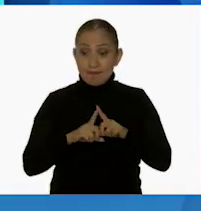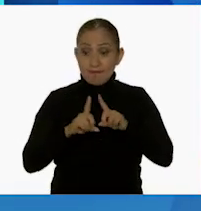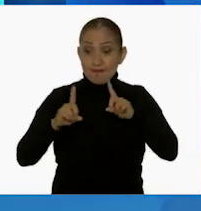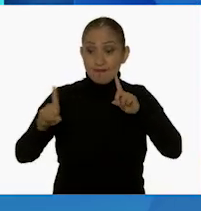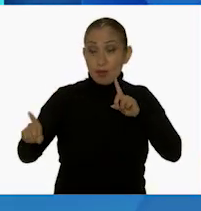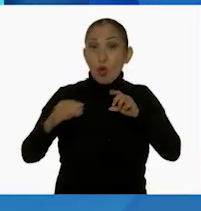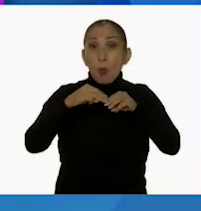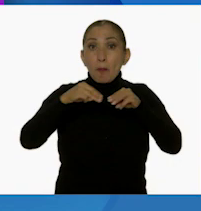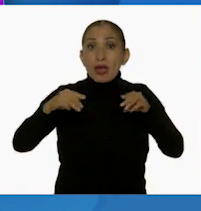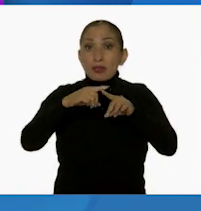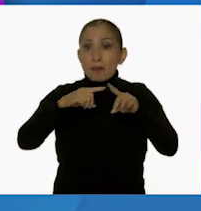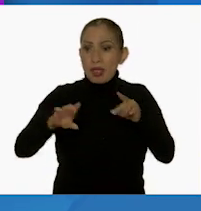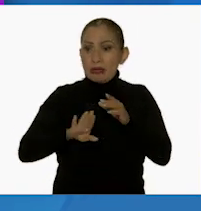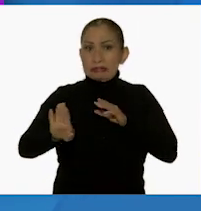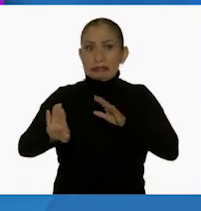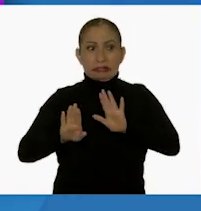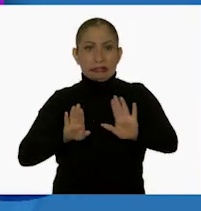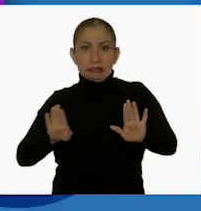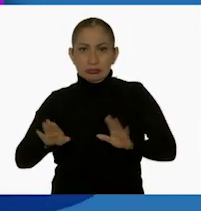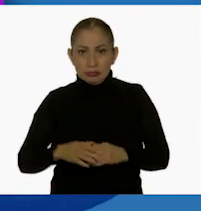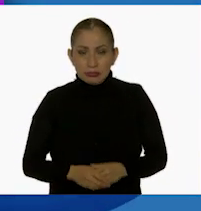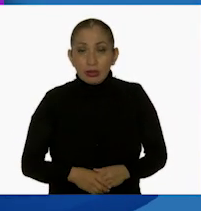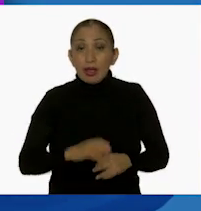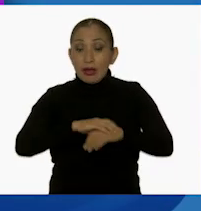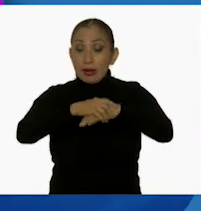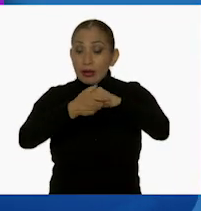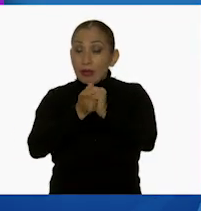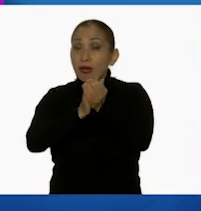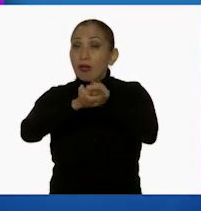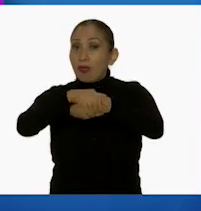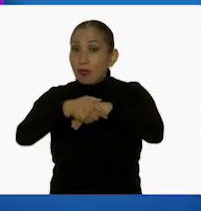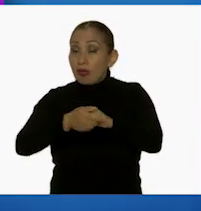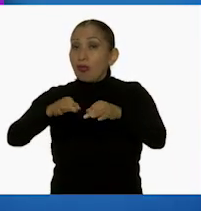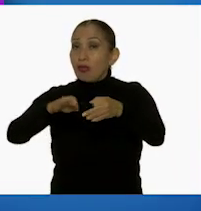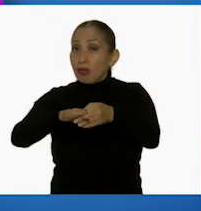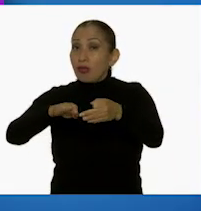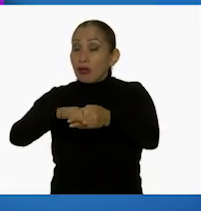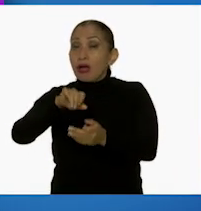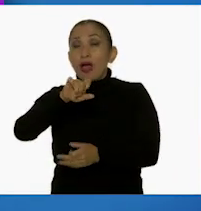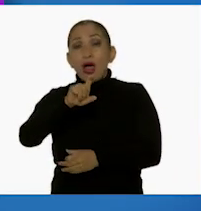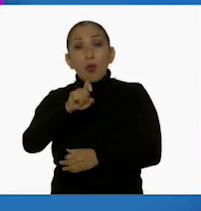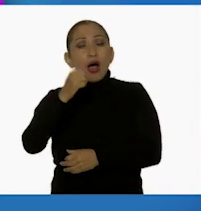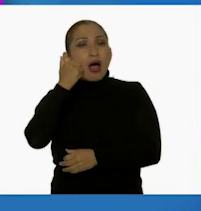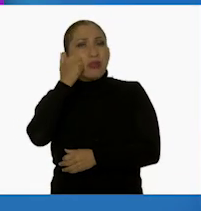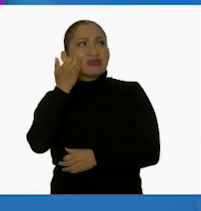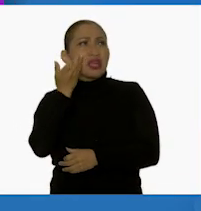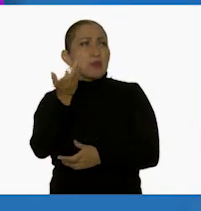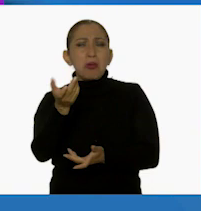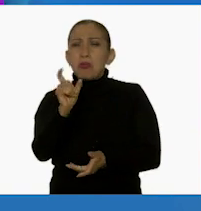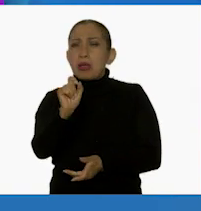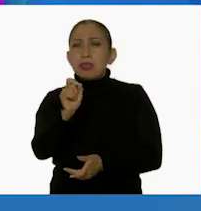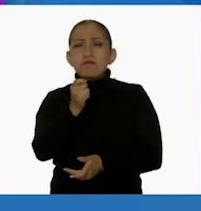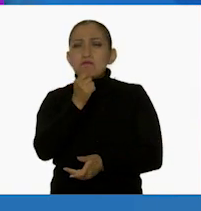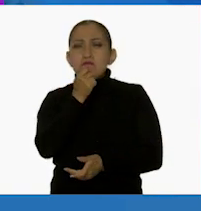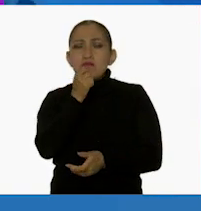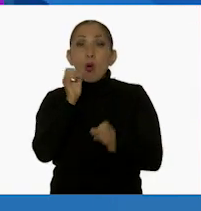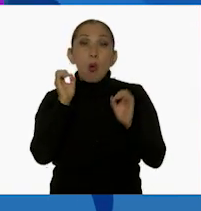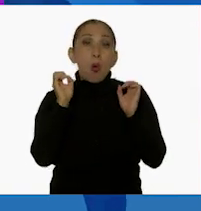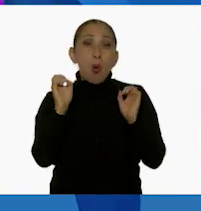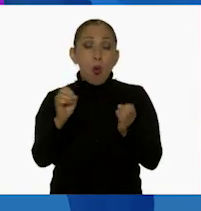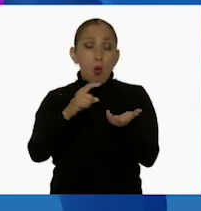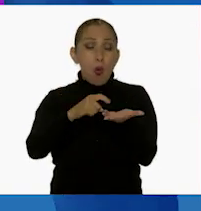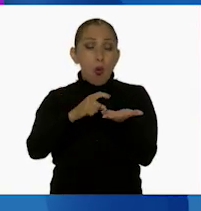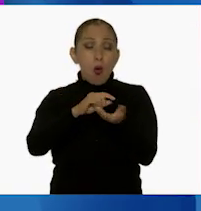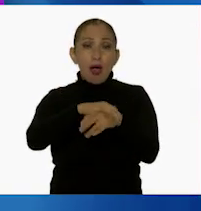metro y medio entre tú y los demás. Lávate las manos muy seguido con agua y jabón por lo menos durante 20 segundos o